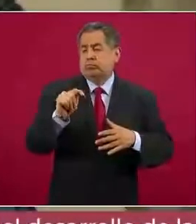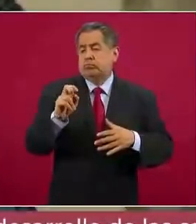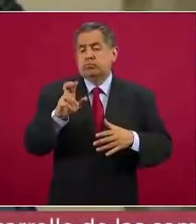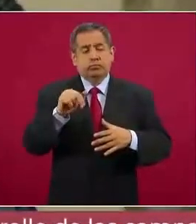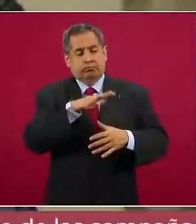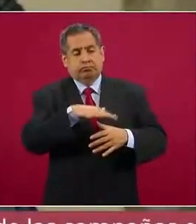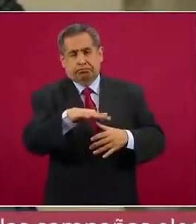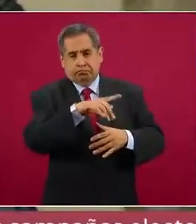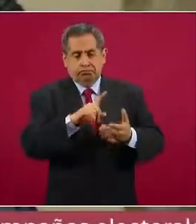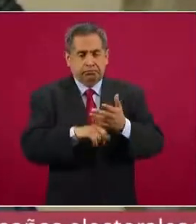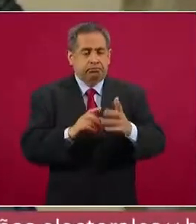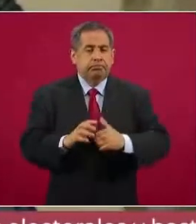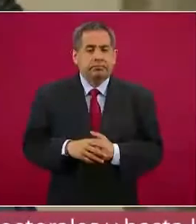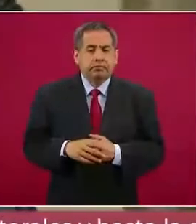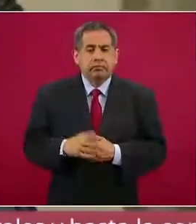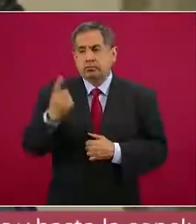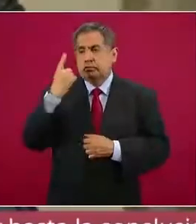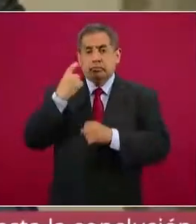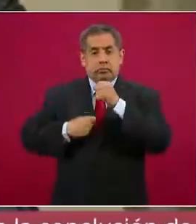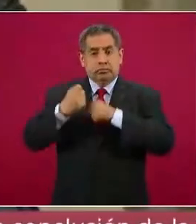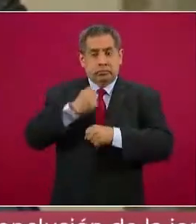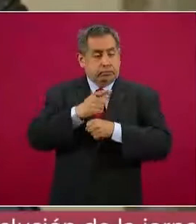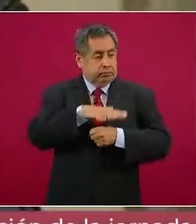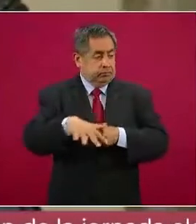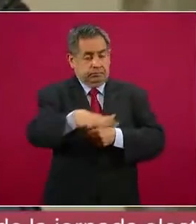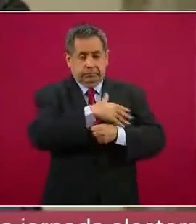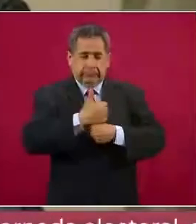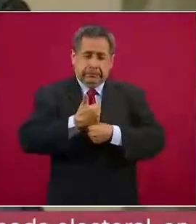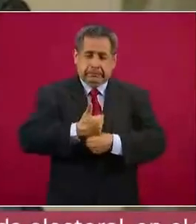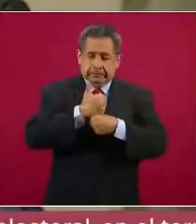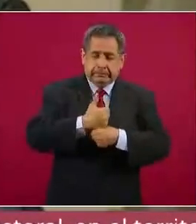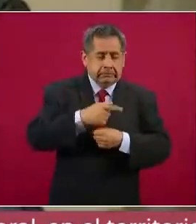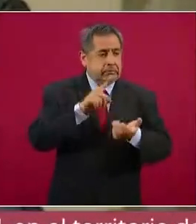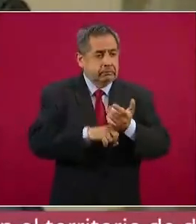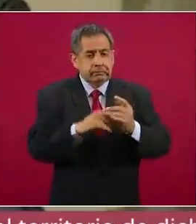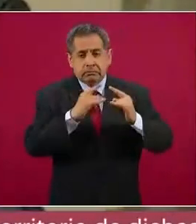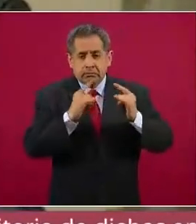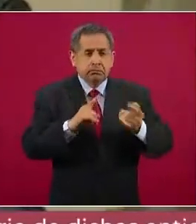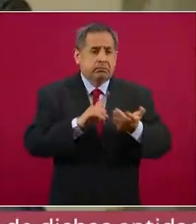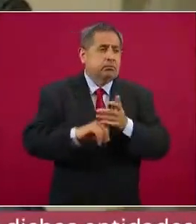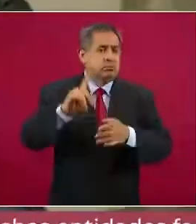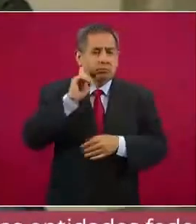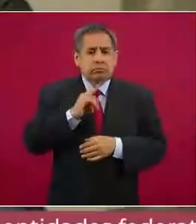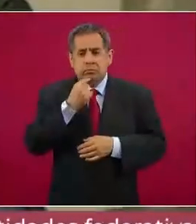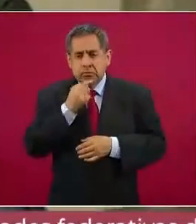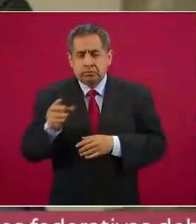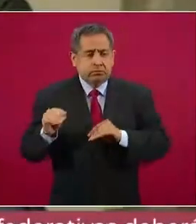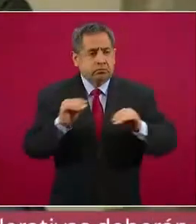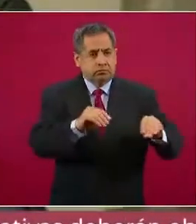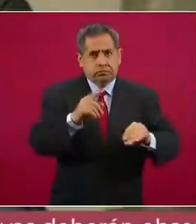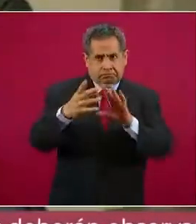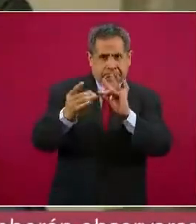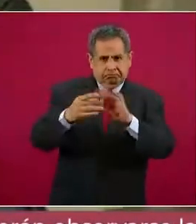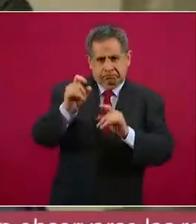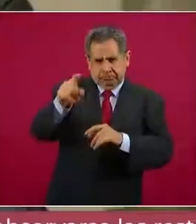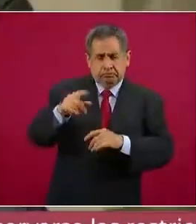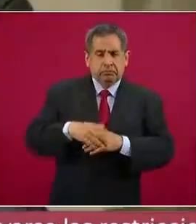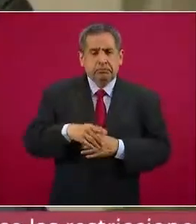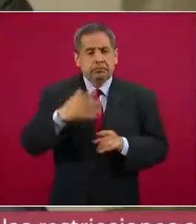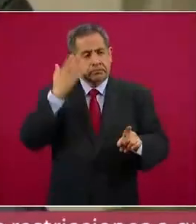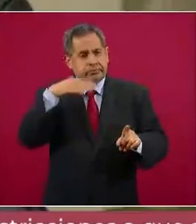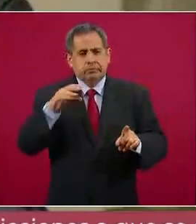que estaba la gente sufriendo bastante en ese campamento, mujeres, niños que se le indicaron acá mismo usted. Estaba la